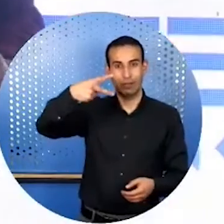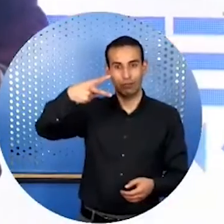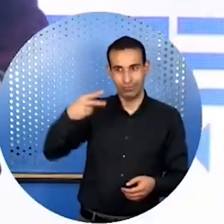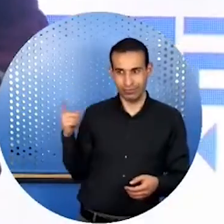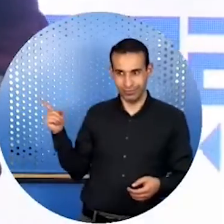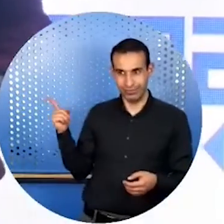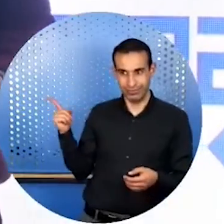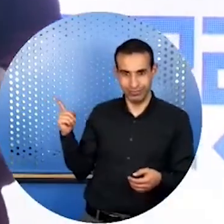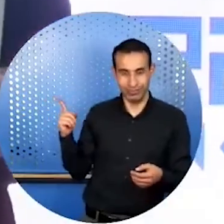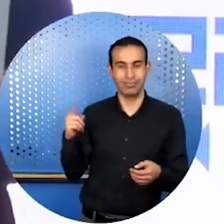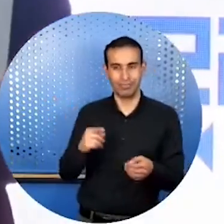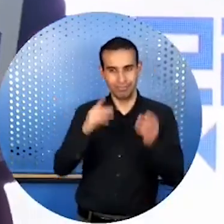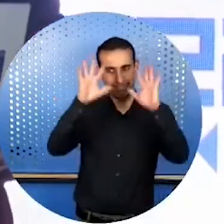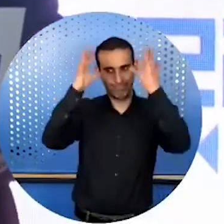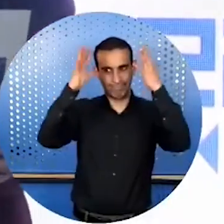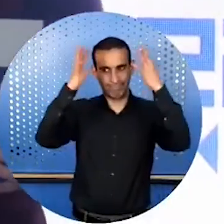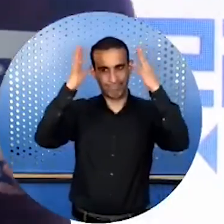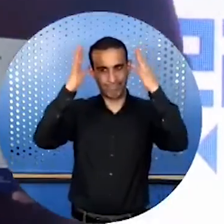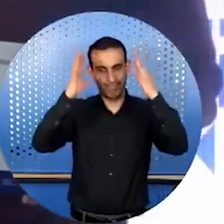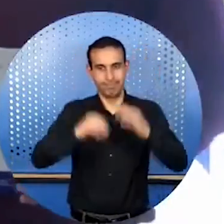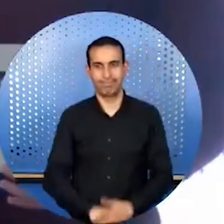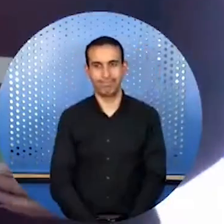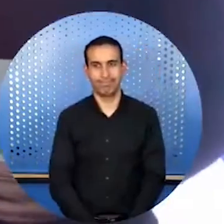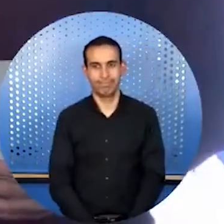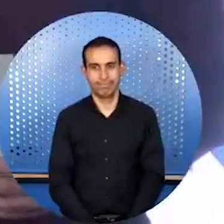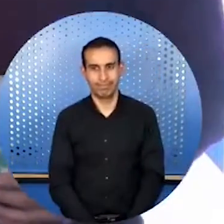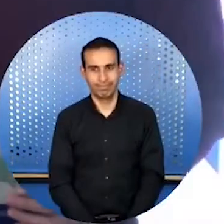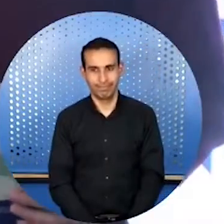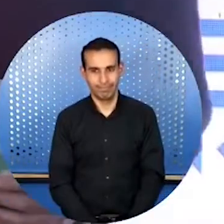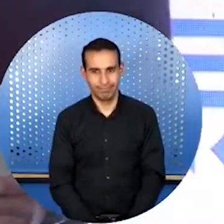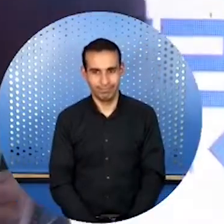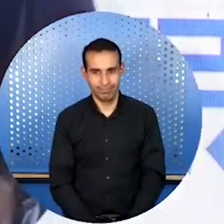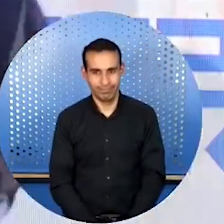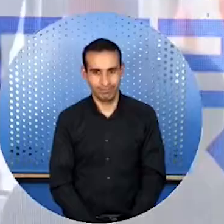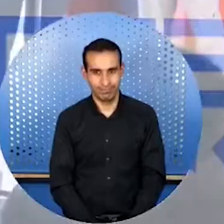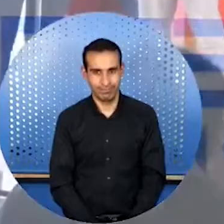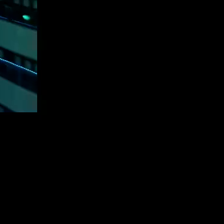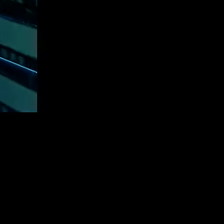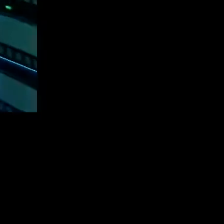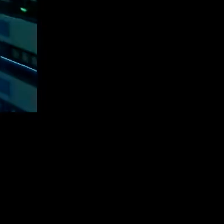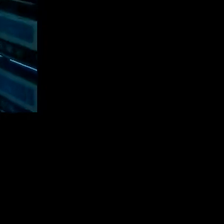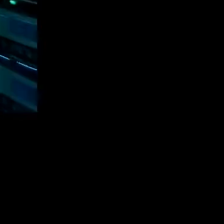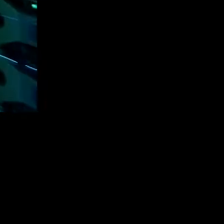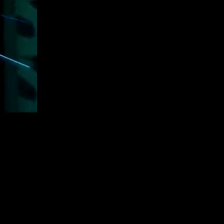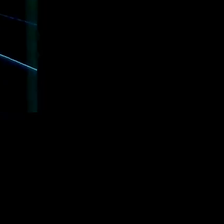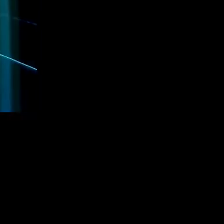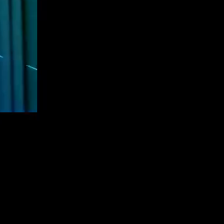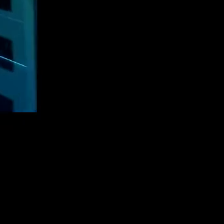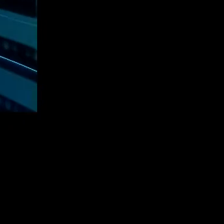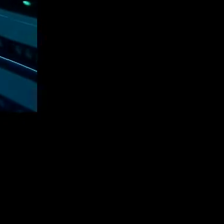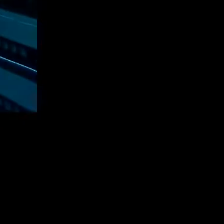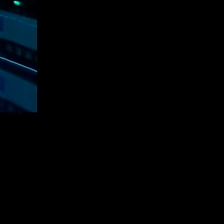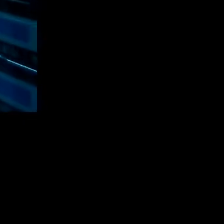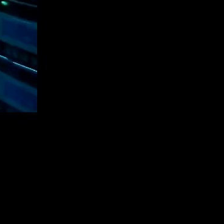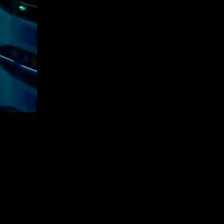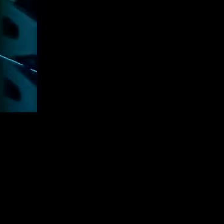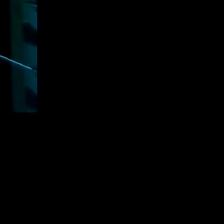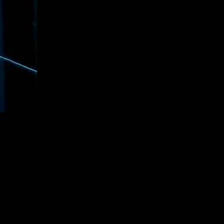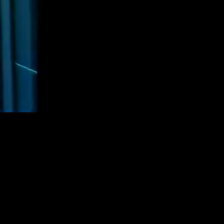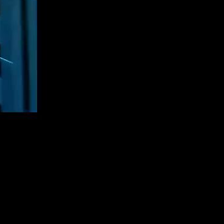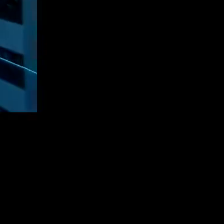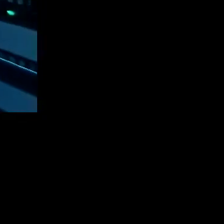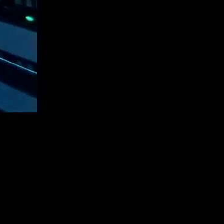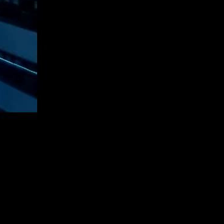servicio móvil de internet para los próximos 5 años del equipo Analytics 3. En la comisión estamos convencidos